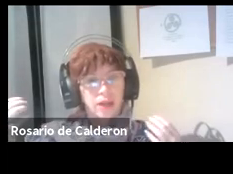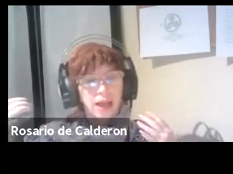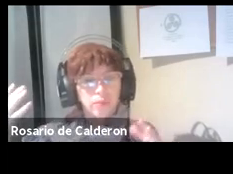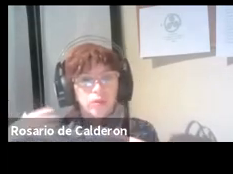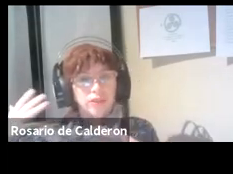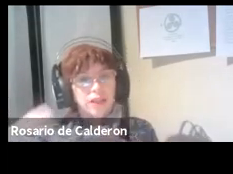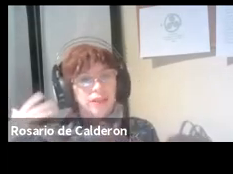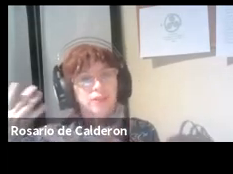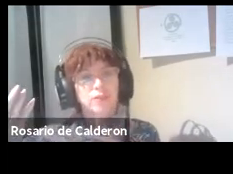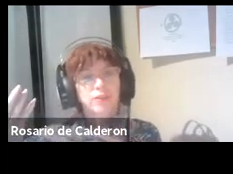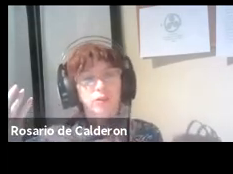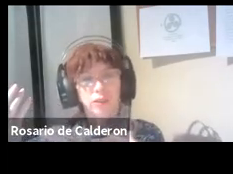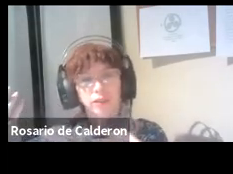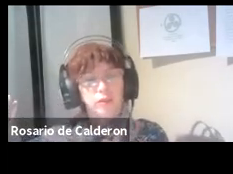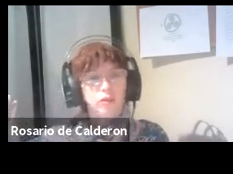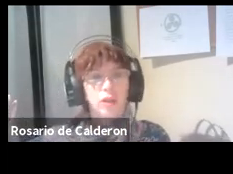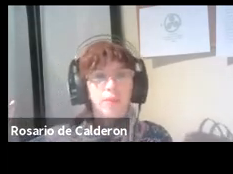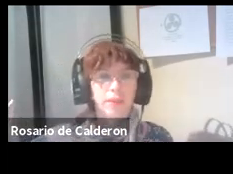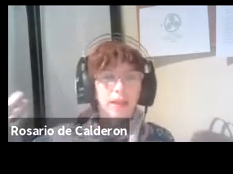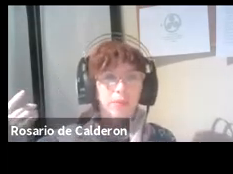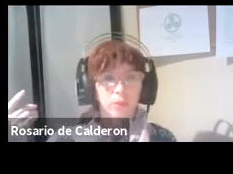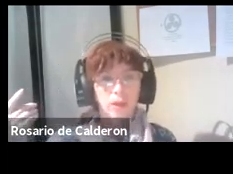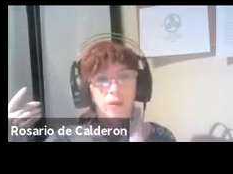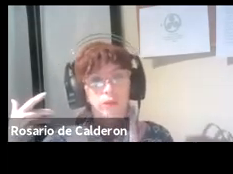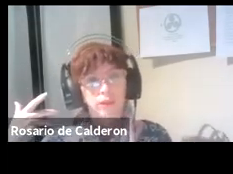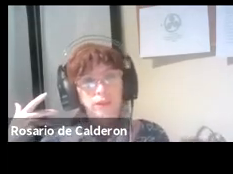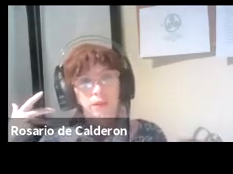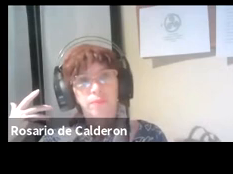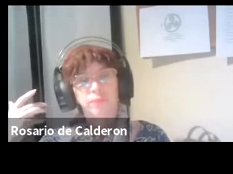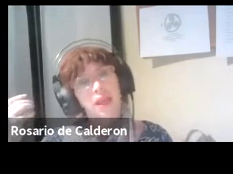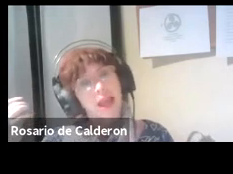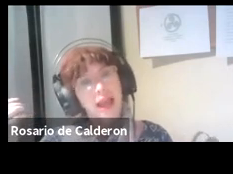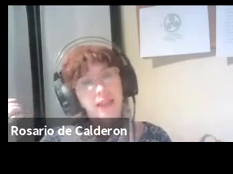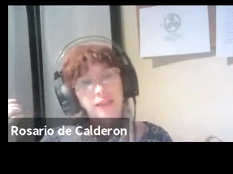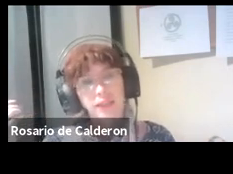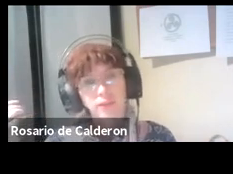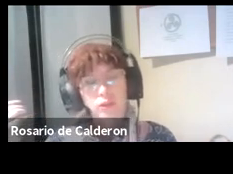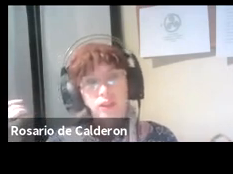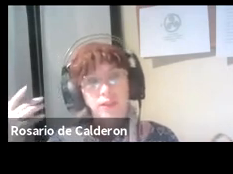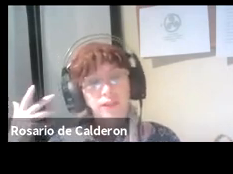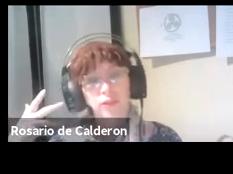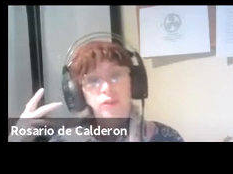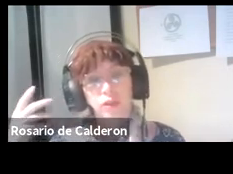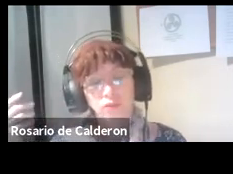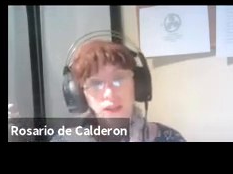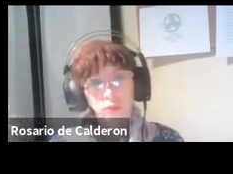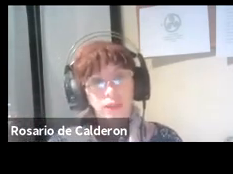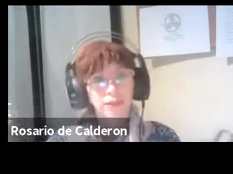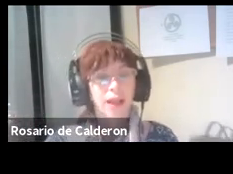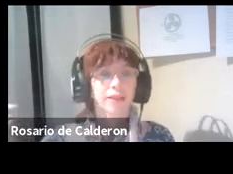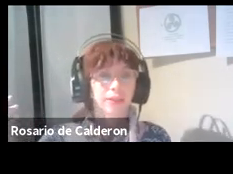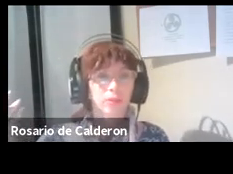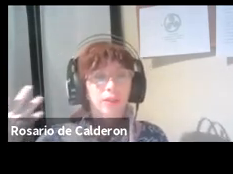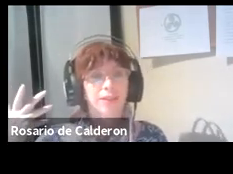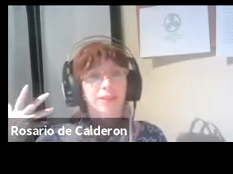hay muchas alteraciones de los sentidos no solamente la visual o la auditiva hay alteración en el sentido del olfato y